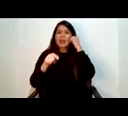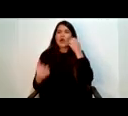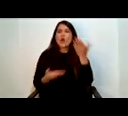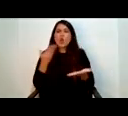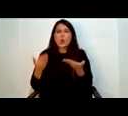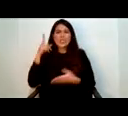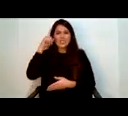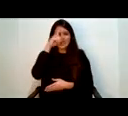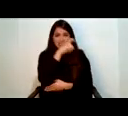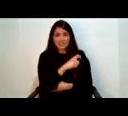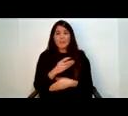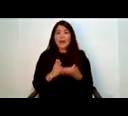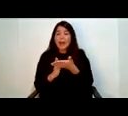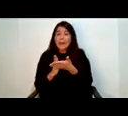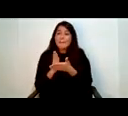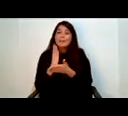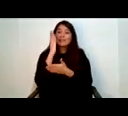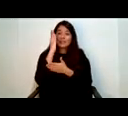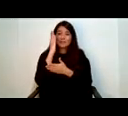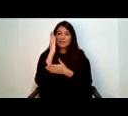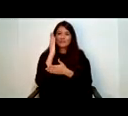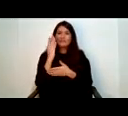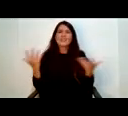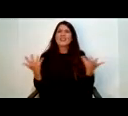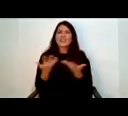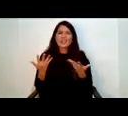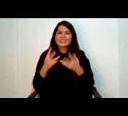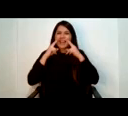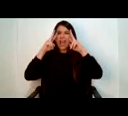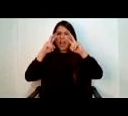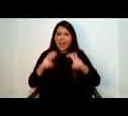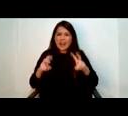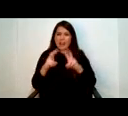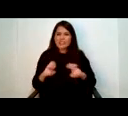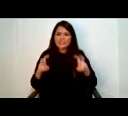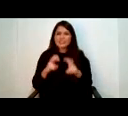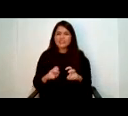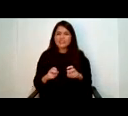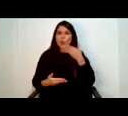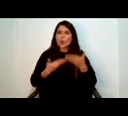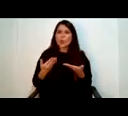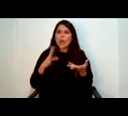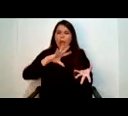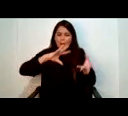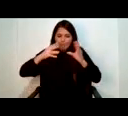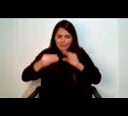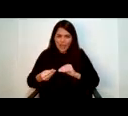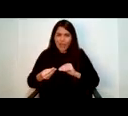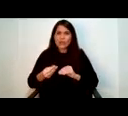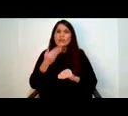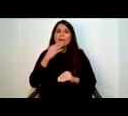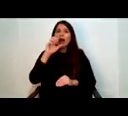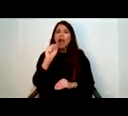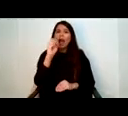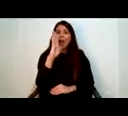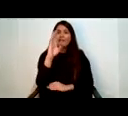Bueno, para comenzar una pequeña introducción sobre qué es el análisis conductual aplicado, también conocido como la sigla ABA,